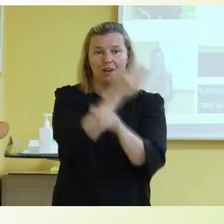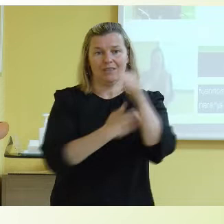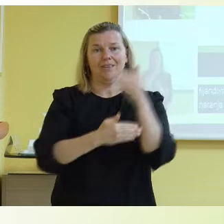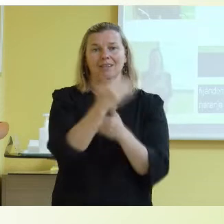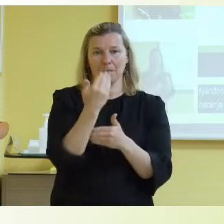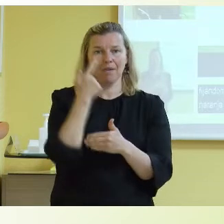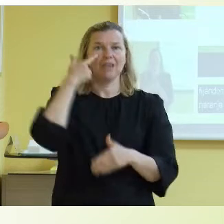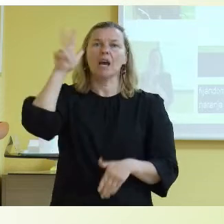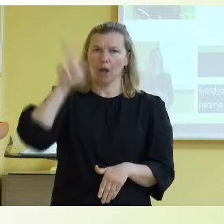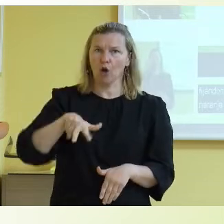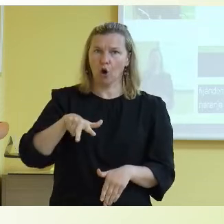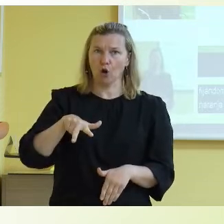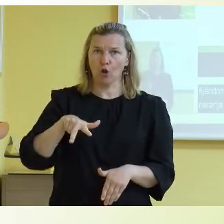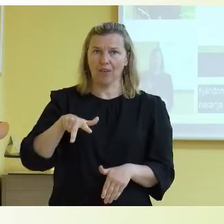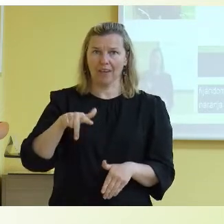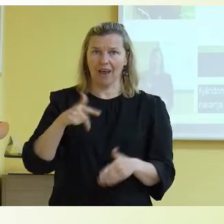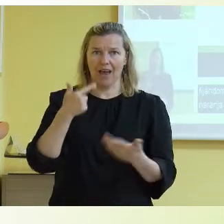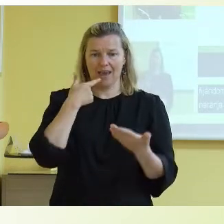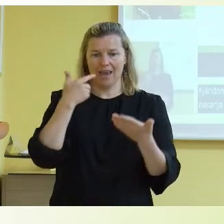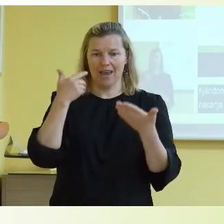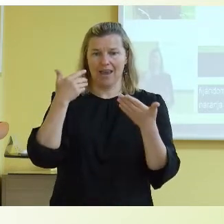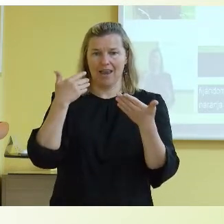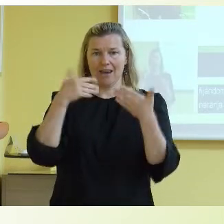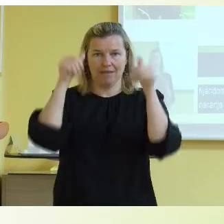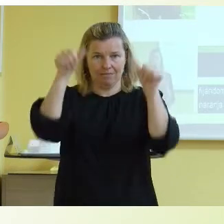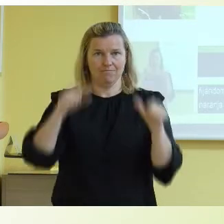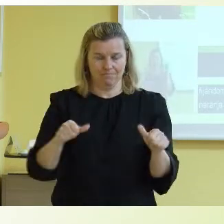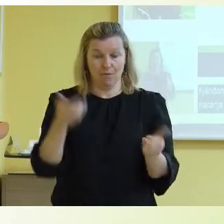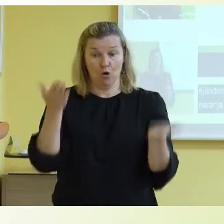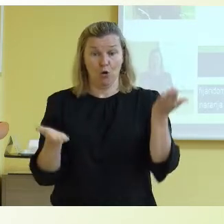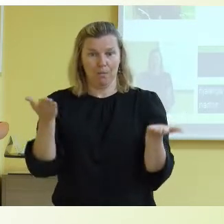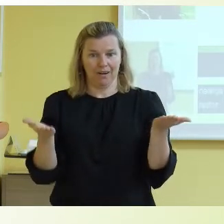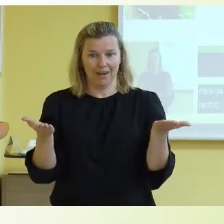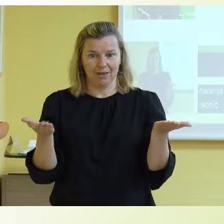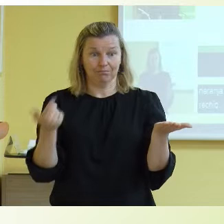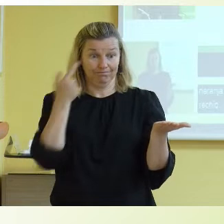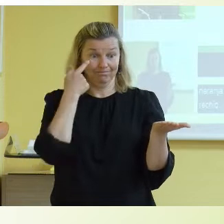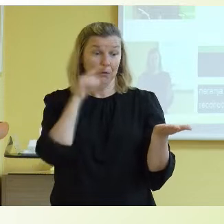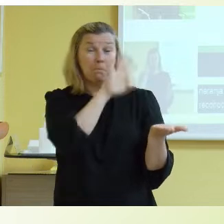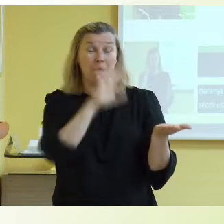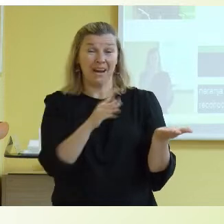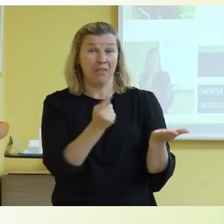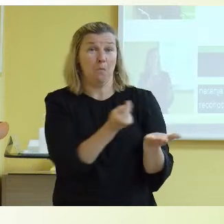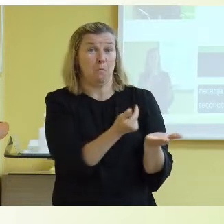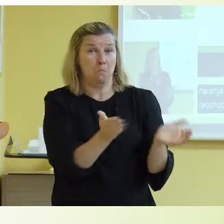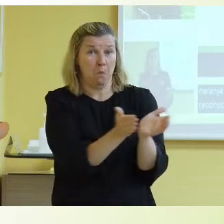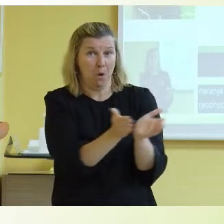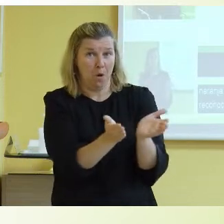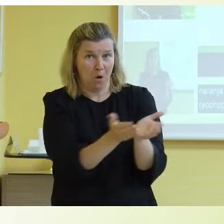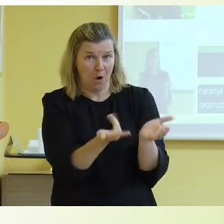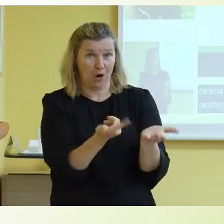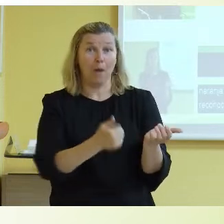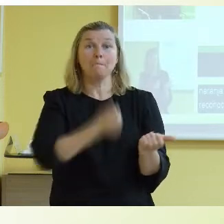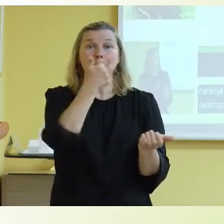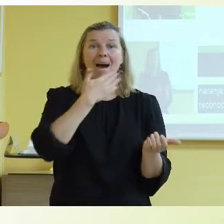discapacidad reconocida en términos de lo que es la población general. Evidentemente parece que ocupan poco, ocupan más edades mayores, porque